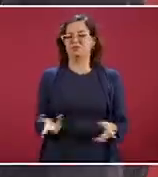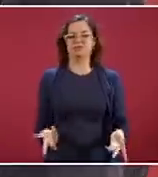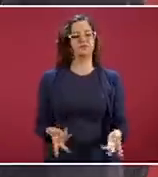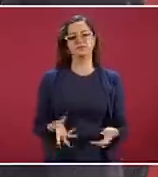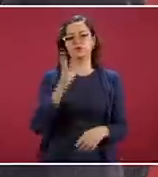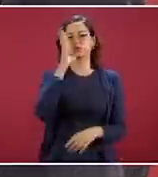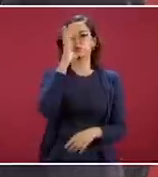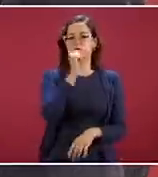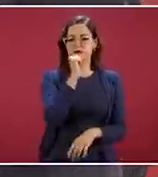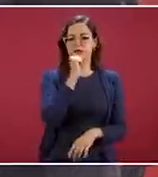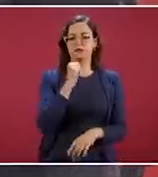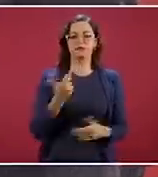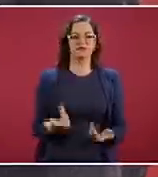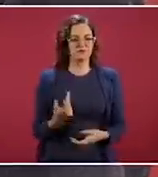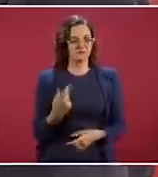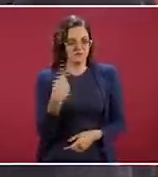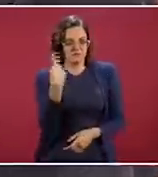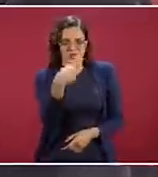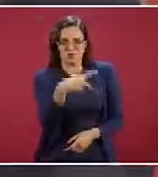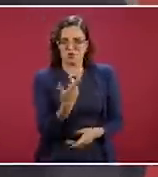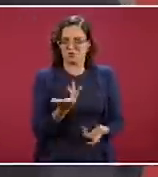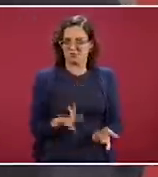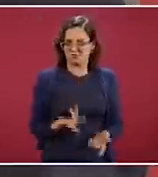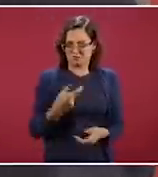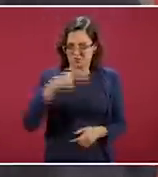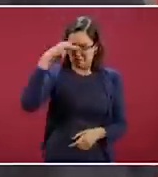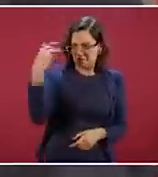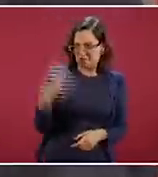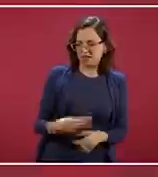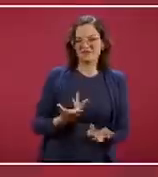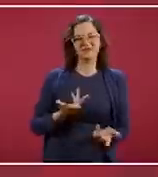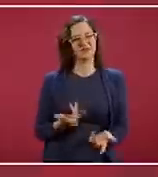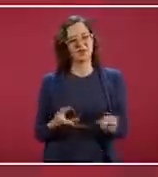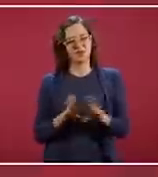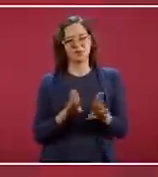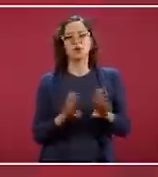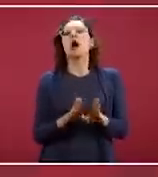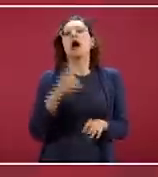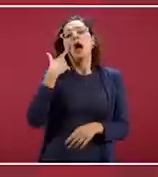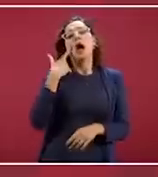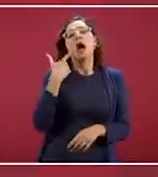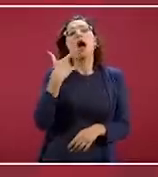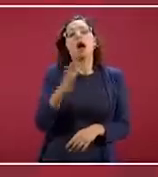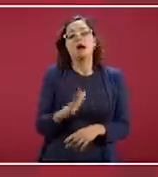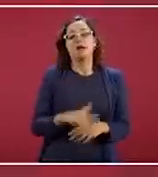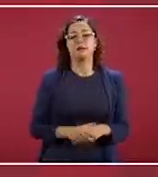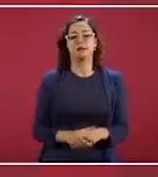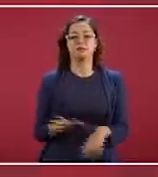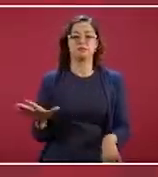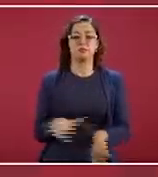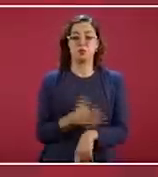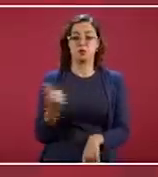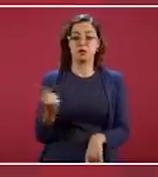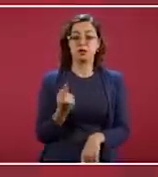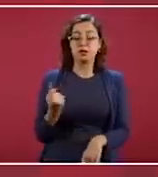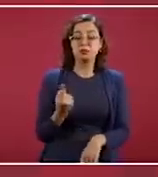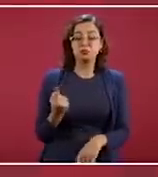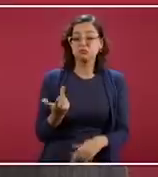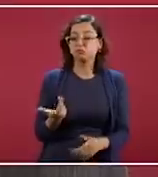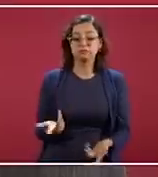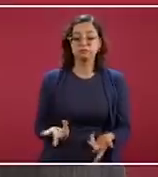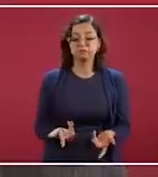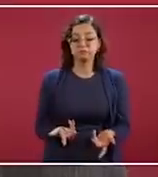Entonces, siendo mexicanos, pero bueno, vamos a verlo, porque si no…